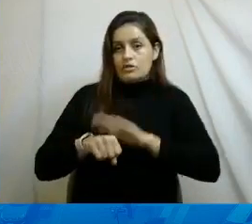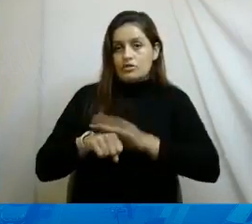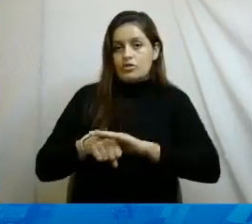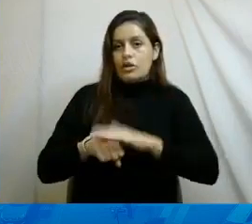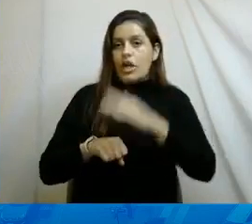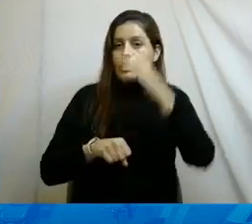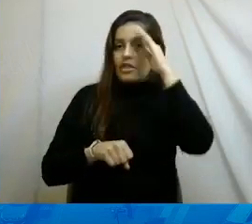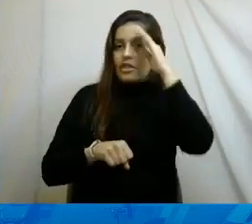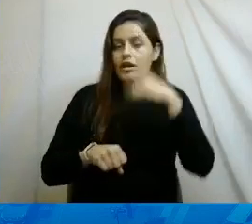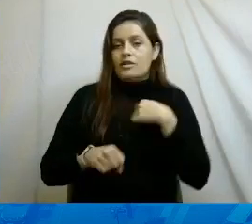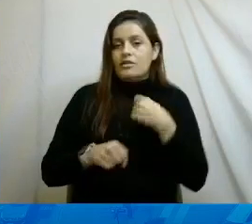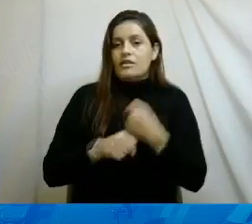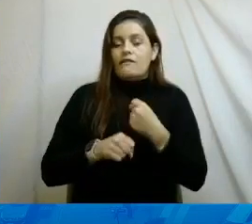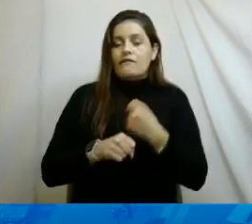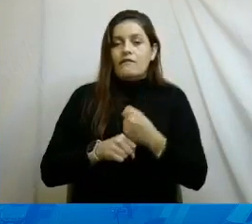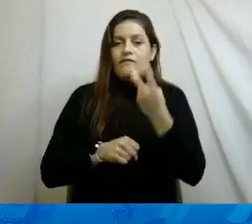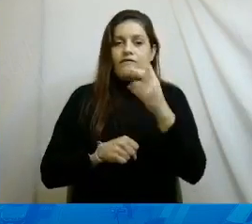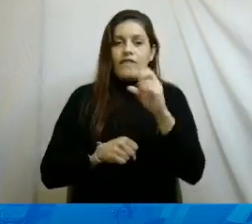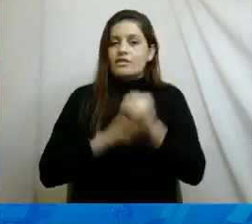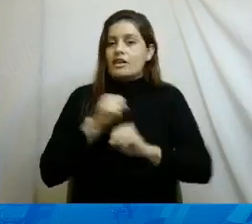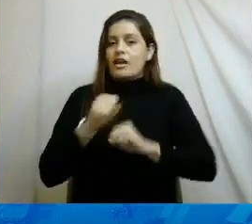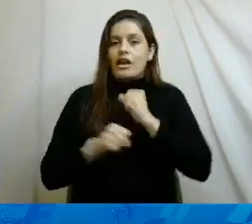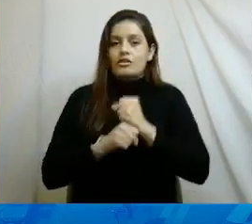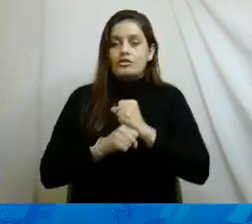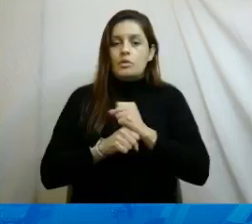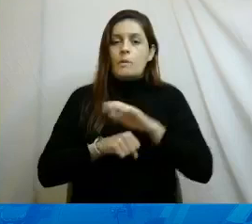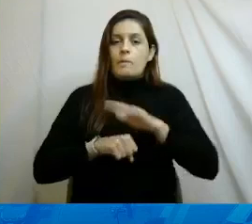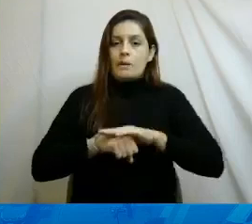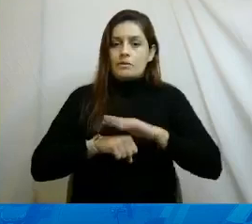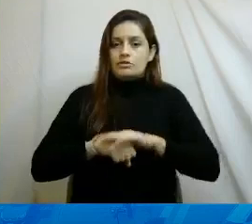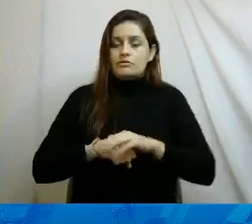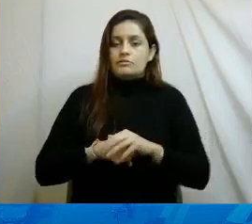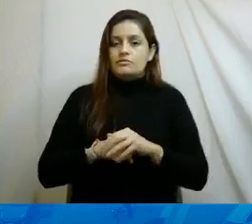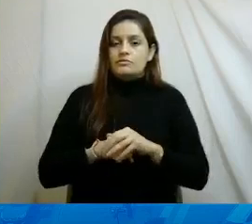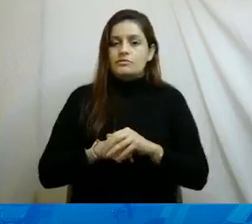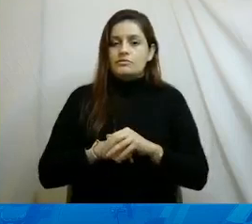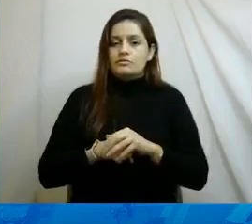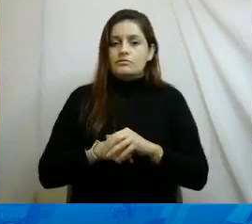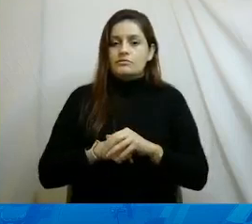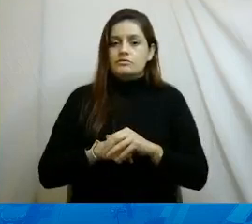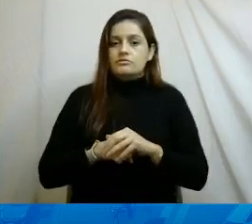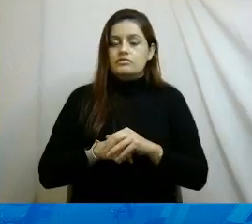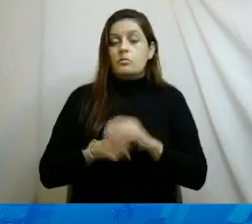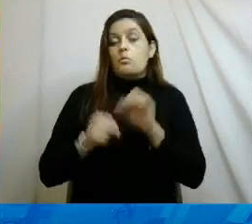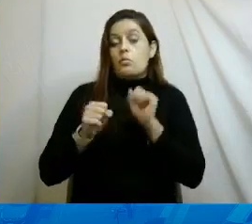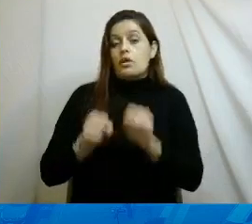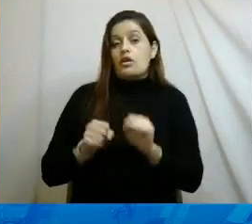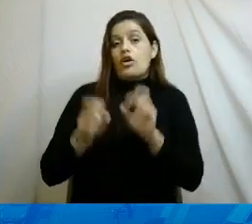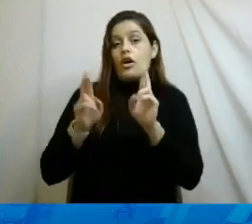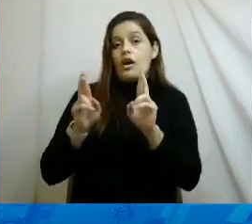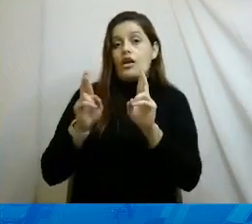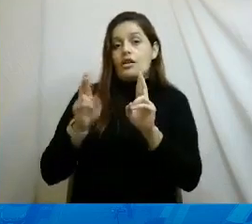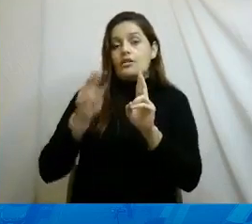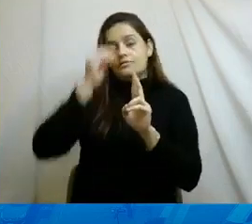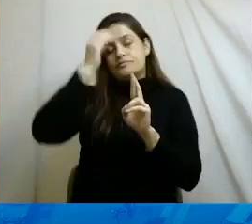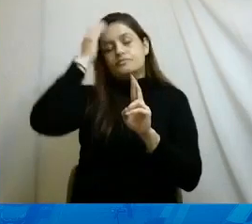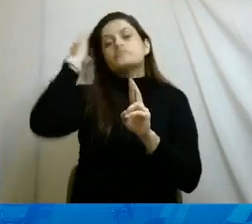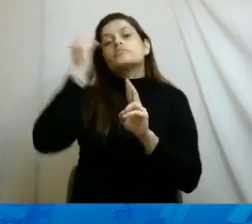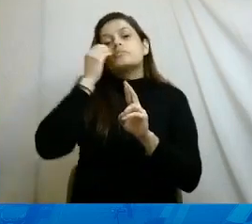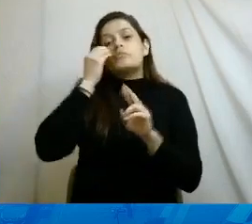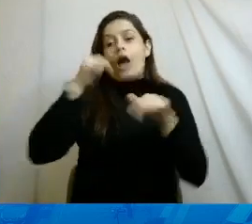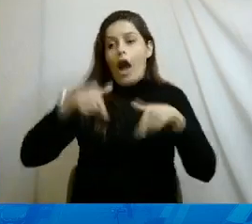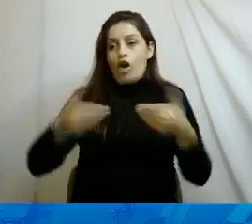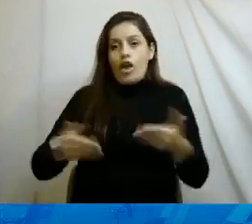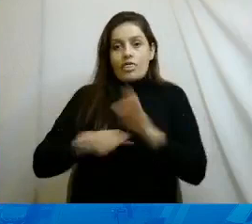trabajo 30 años con permiso vigente. Entonces, mire, le propongo que podamos, terminado el